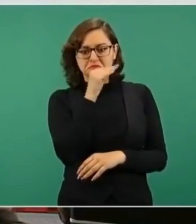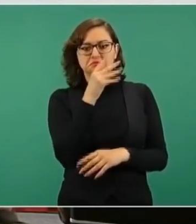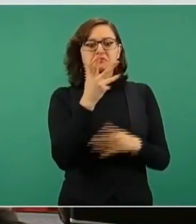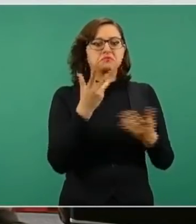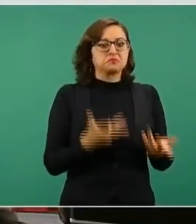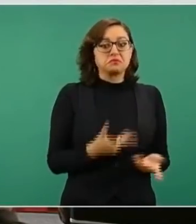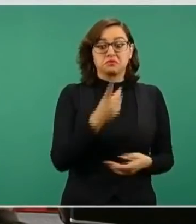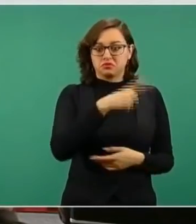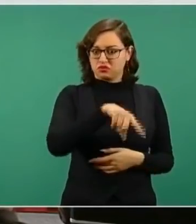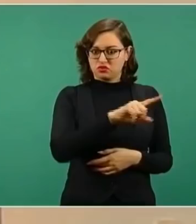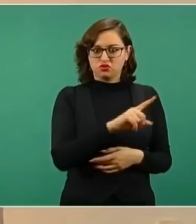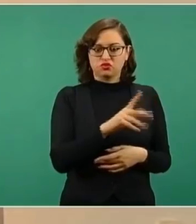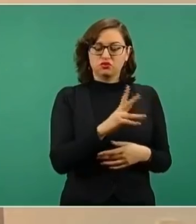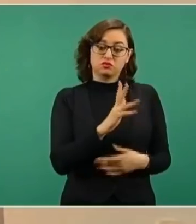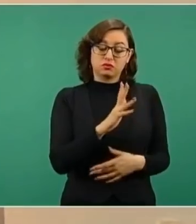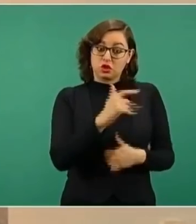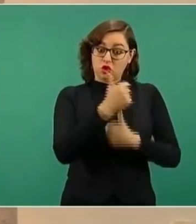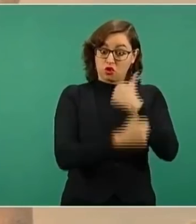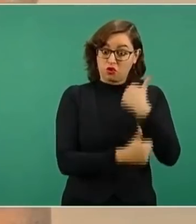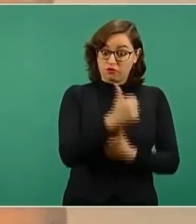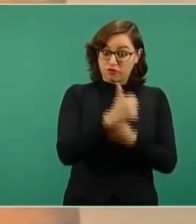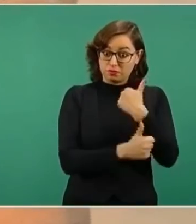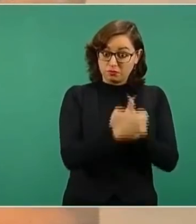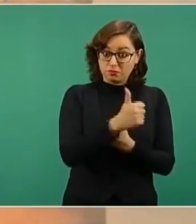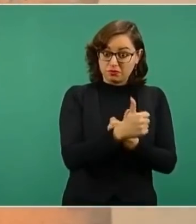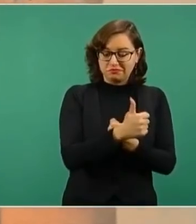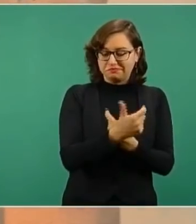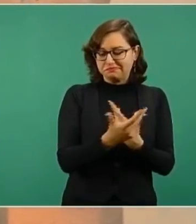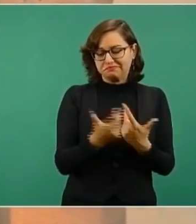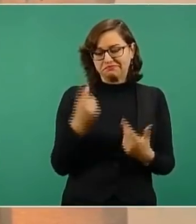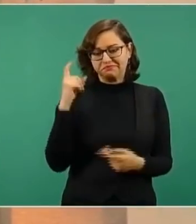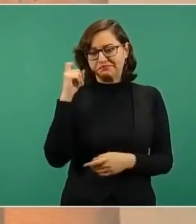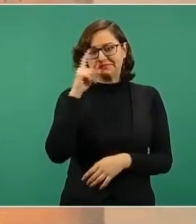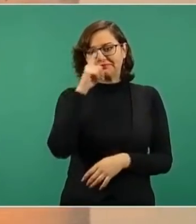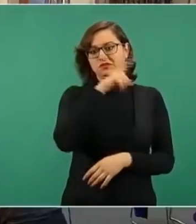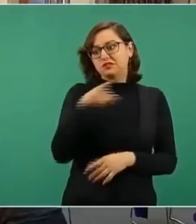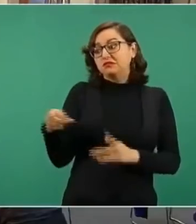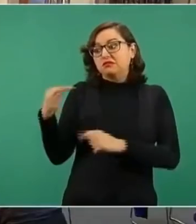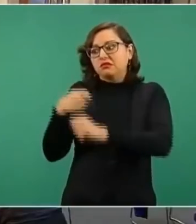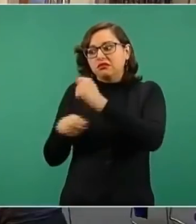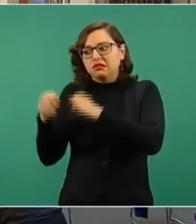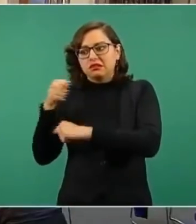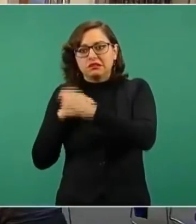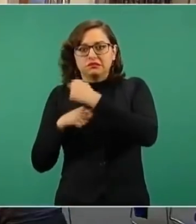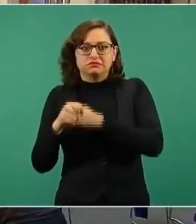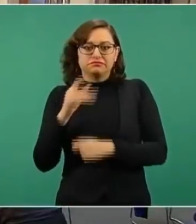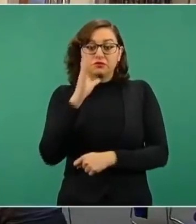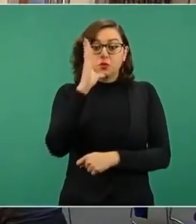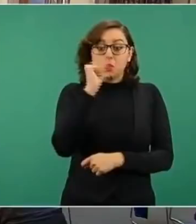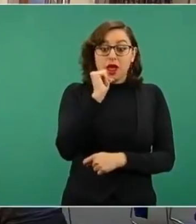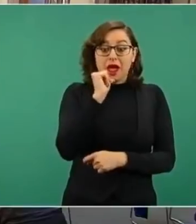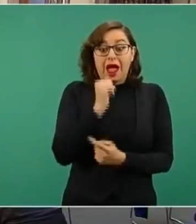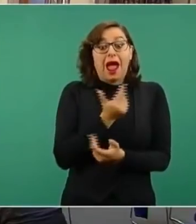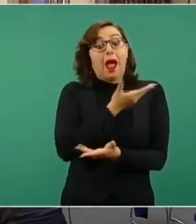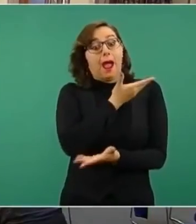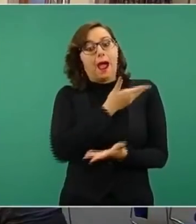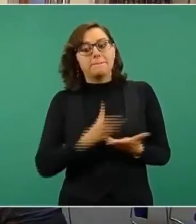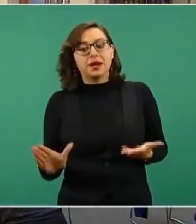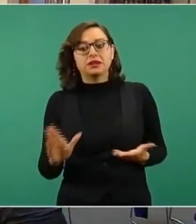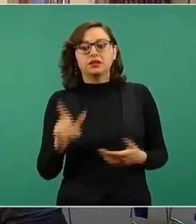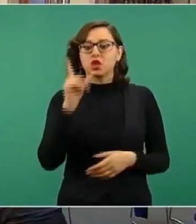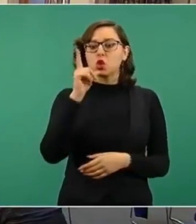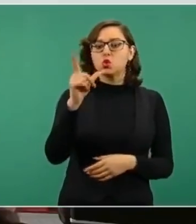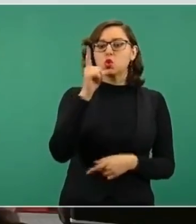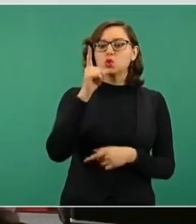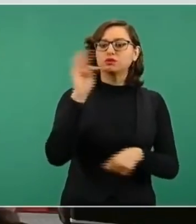de forma diferente o desleal con una tienda de abarrotes, pues ahora está el recibo de la luz.